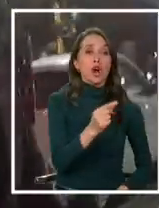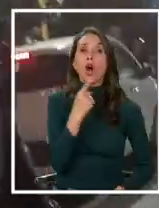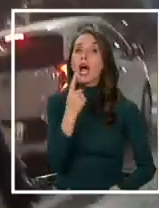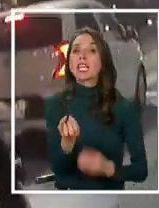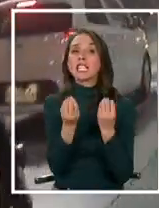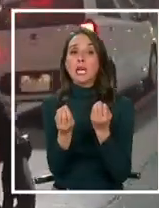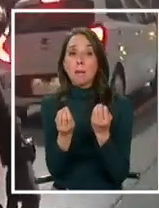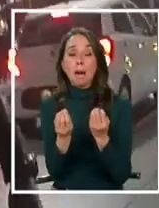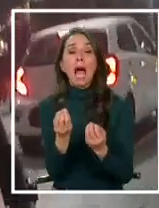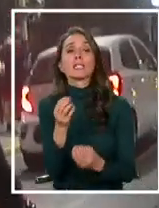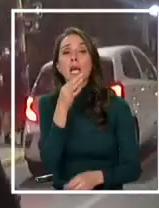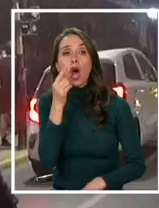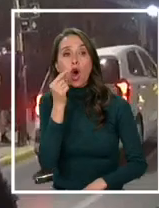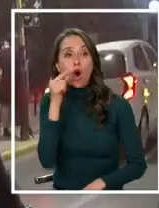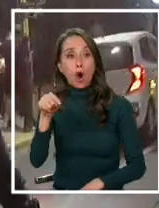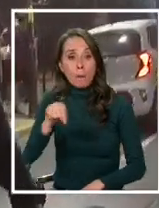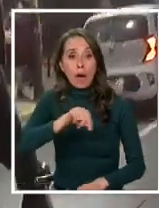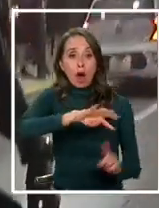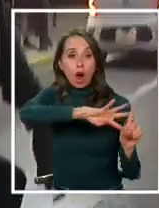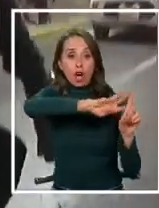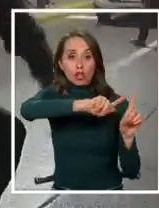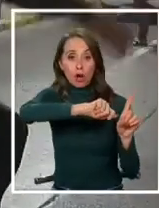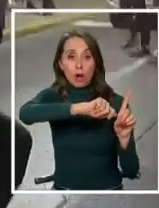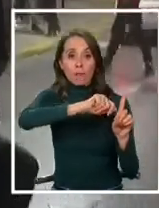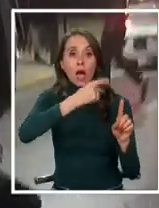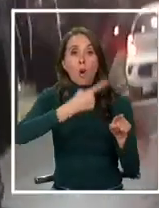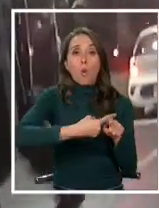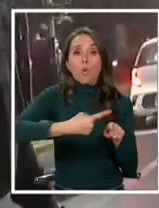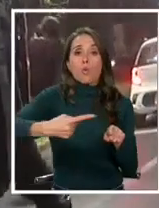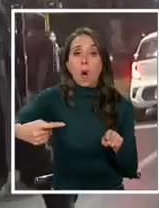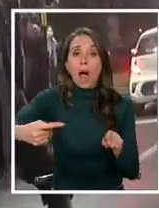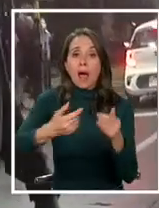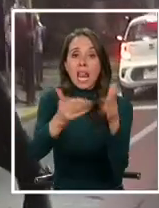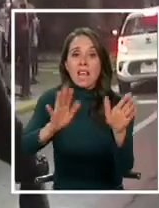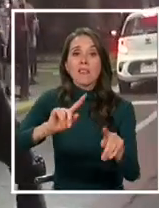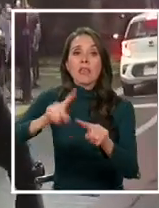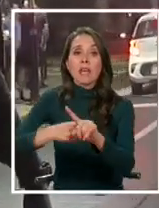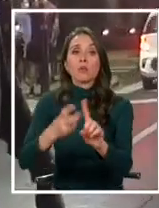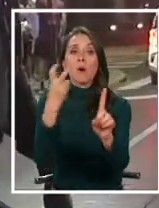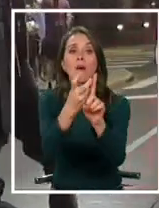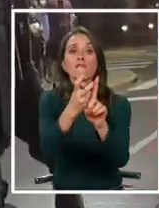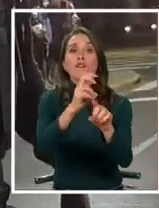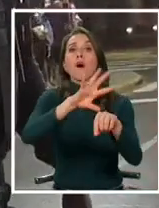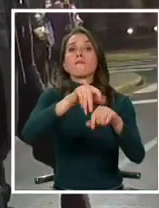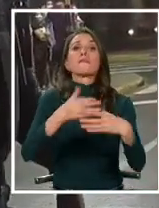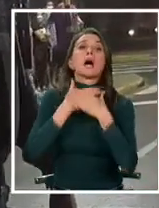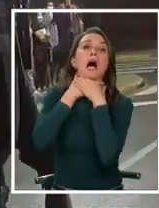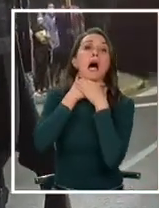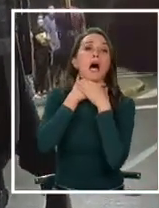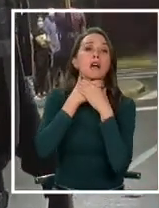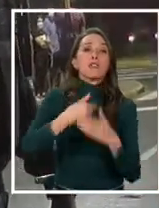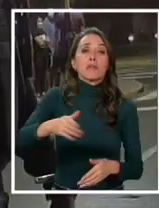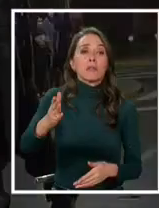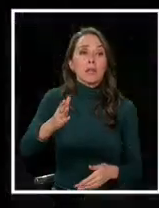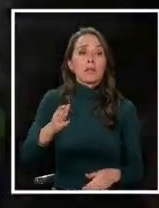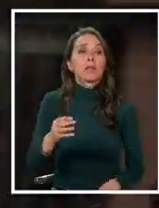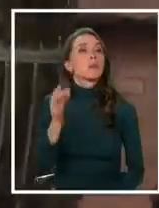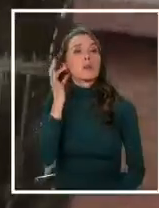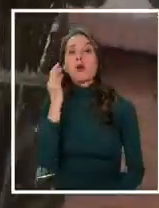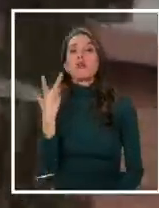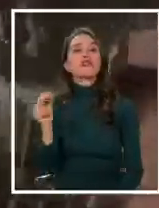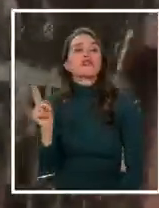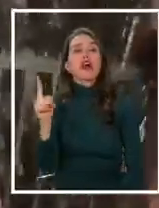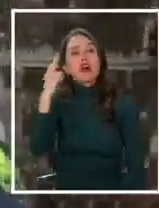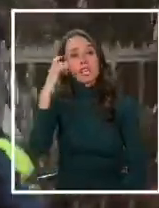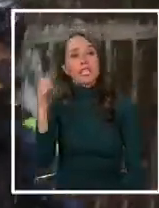pasa este tipo no lo agarramos ahora y en una cuadra maya va a robar también a alguien más no creo